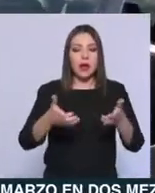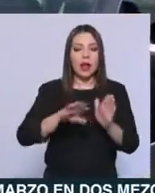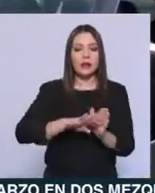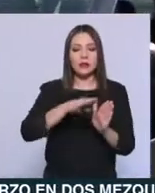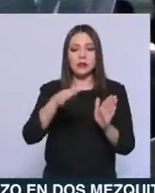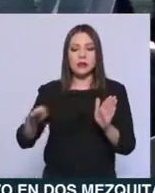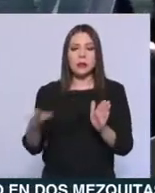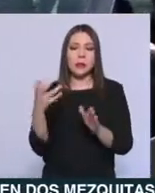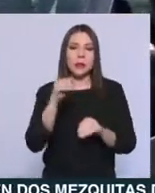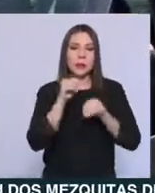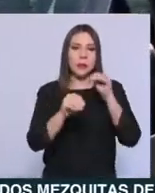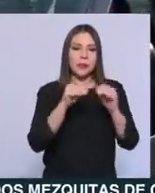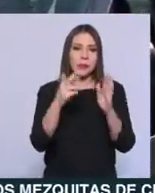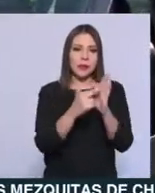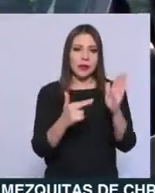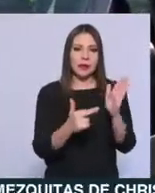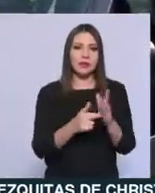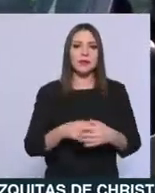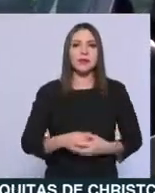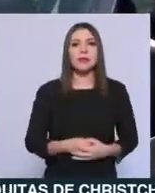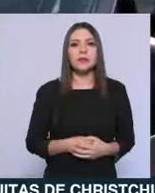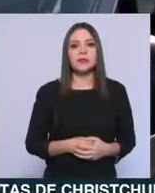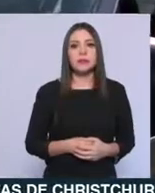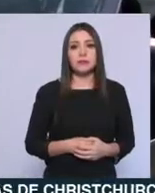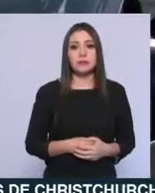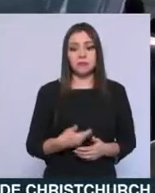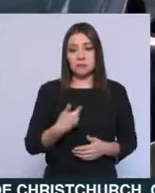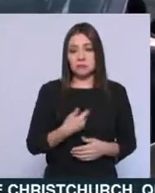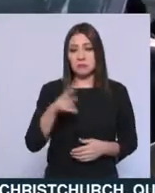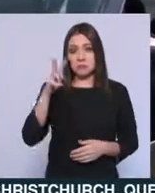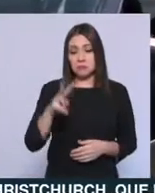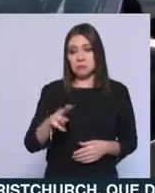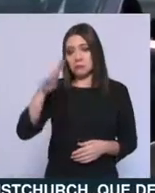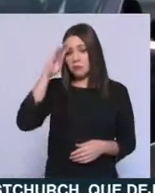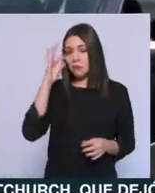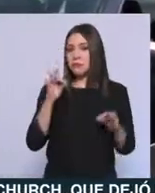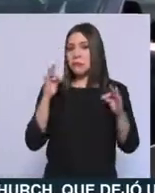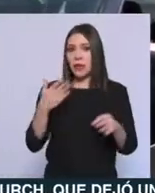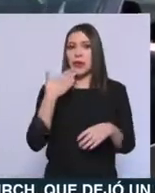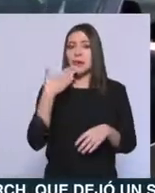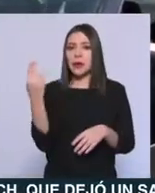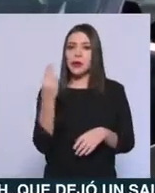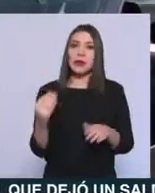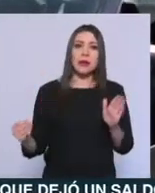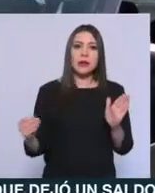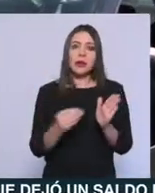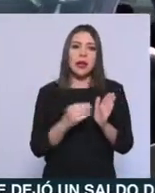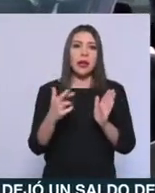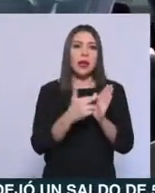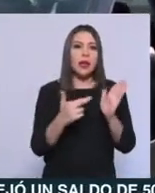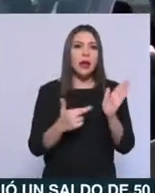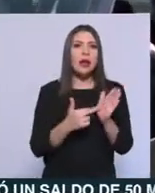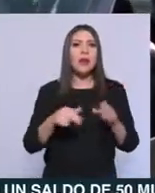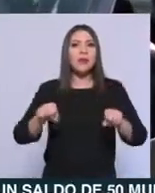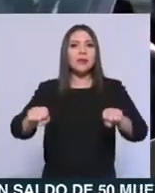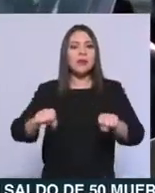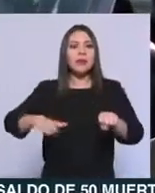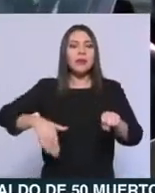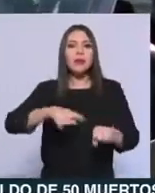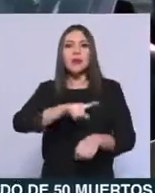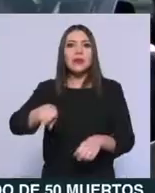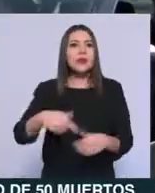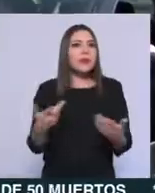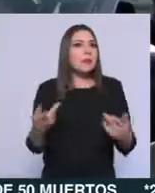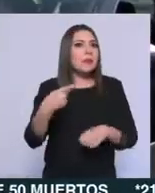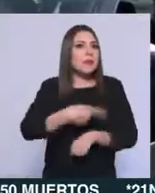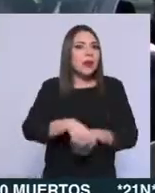perfecto en cuanto a los patines, porque es un peligro, no tienen seguridad por ningún lado.